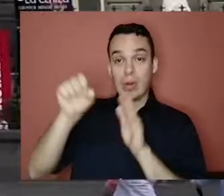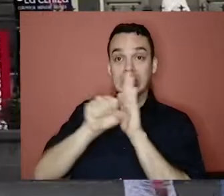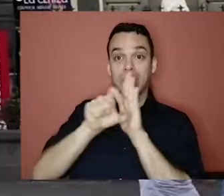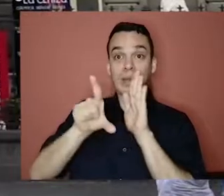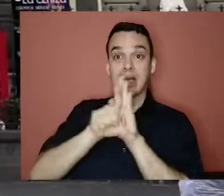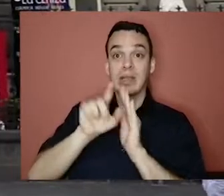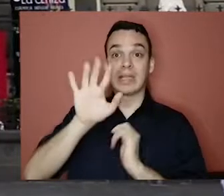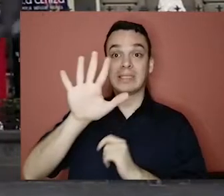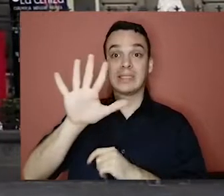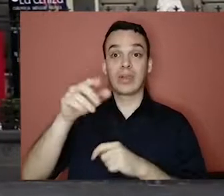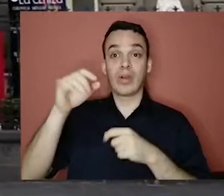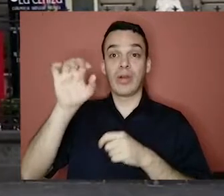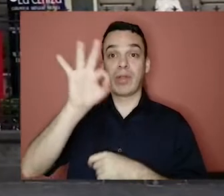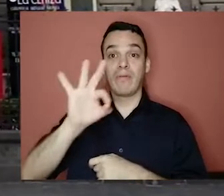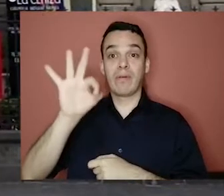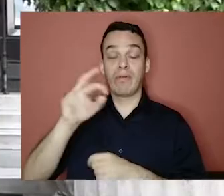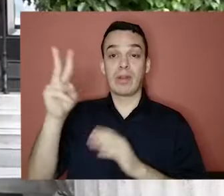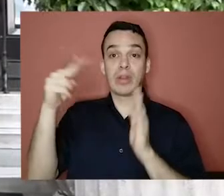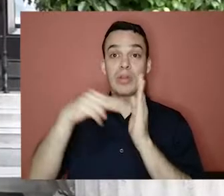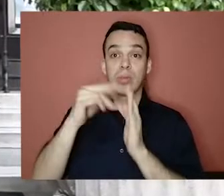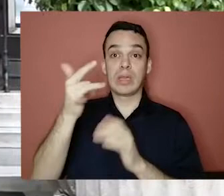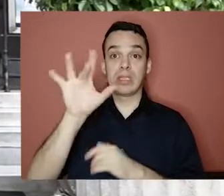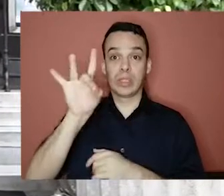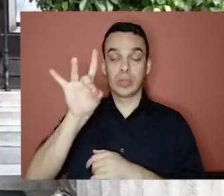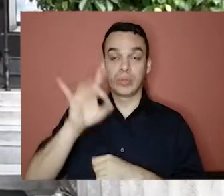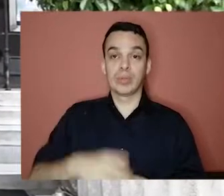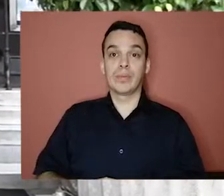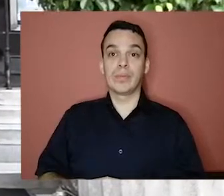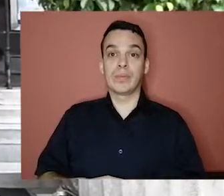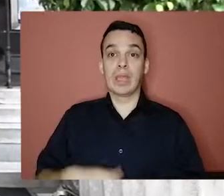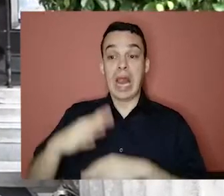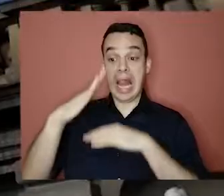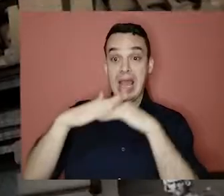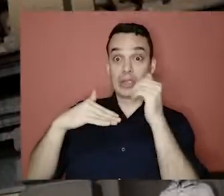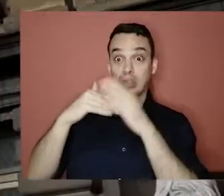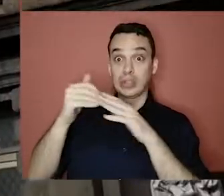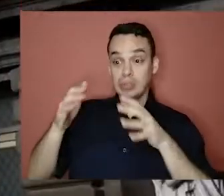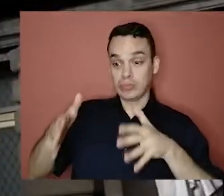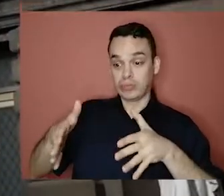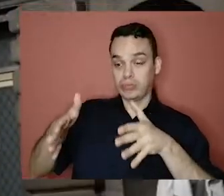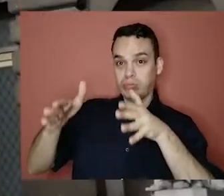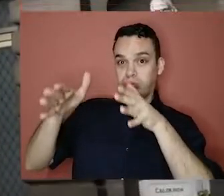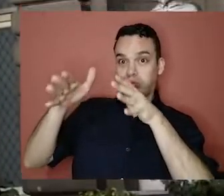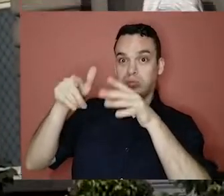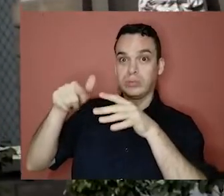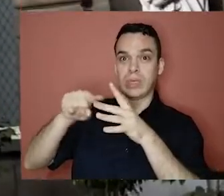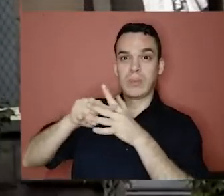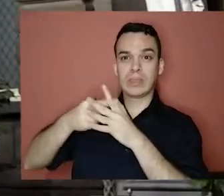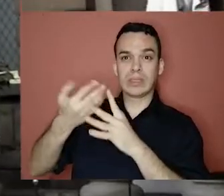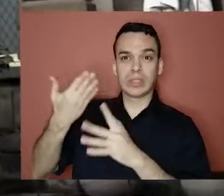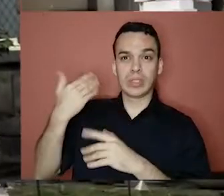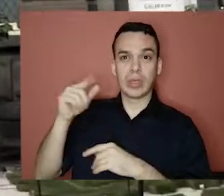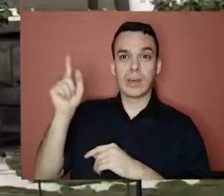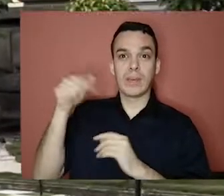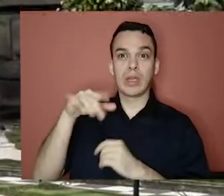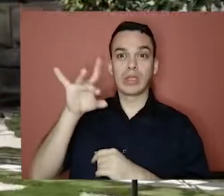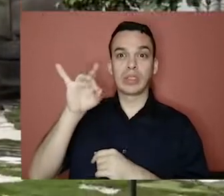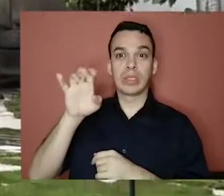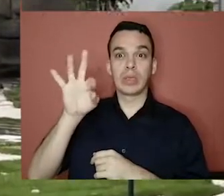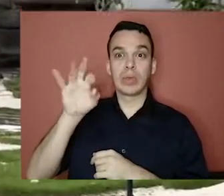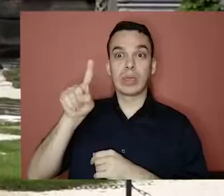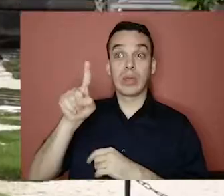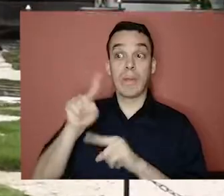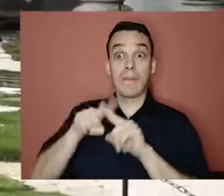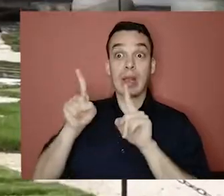por parte de la Asamblea Legislativa el 5 de febrero de 2018. La construcción de esta emblemática joya empezó